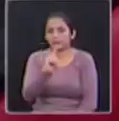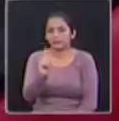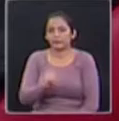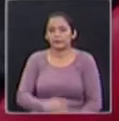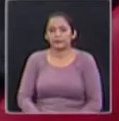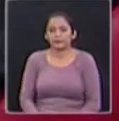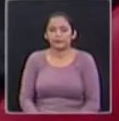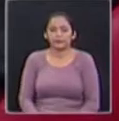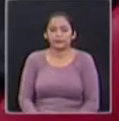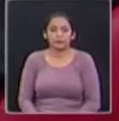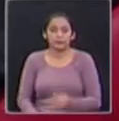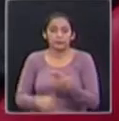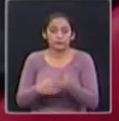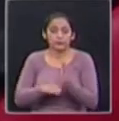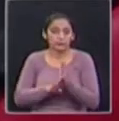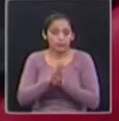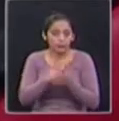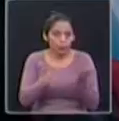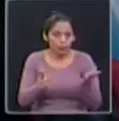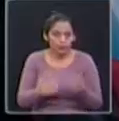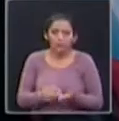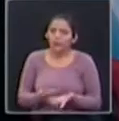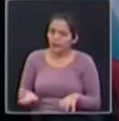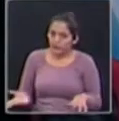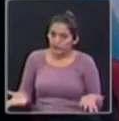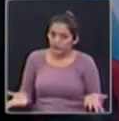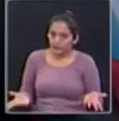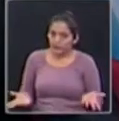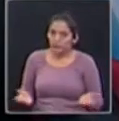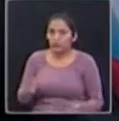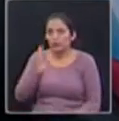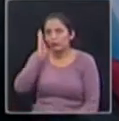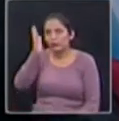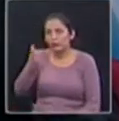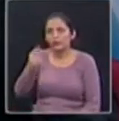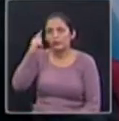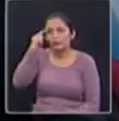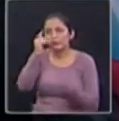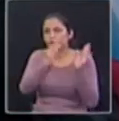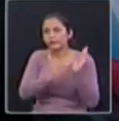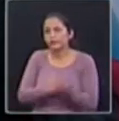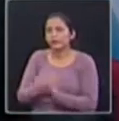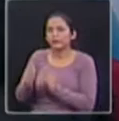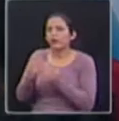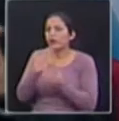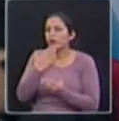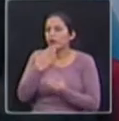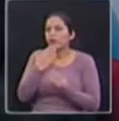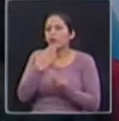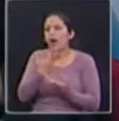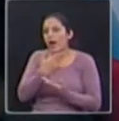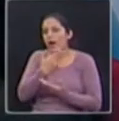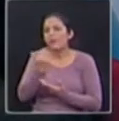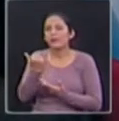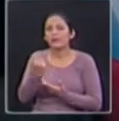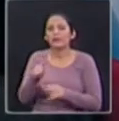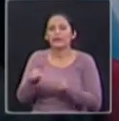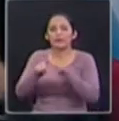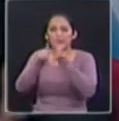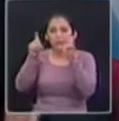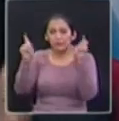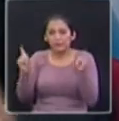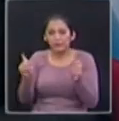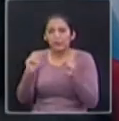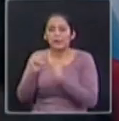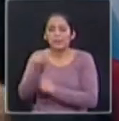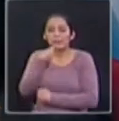avanzar el futuro entonces definitivamente no el futuro es tecnología en manos de las distintas empresas que hacen transacciones financieras entonces